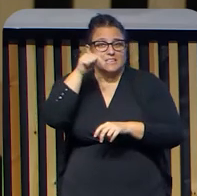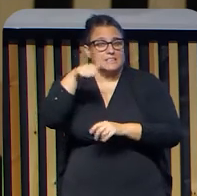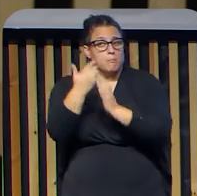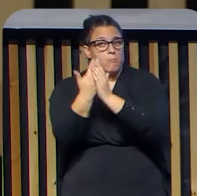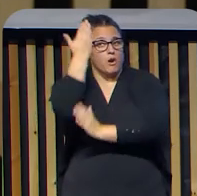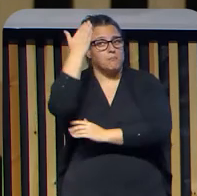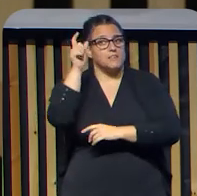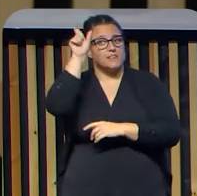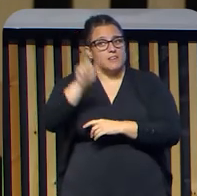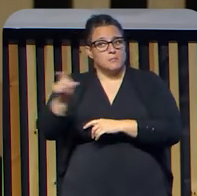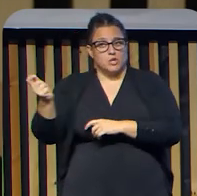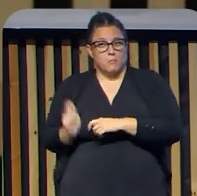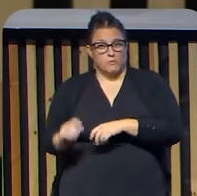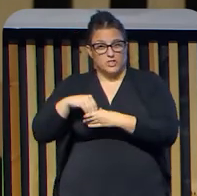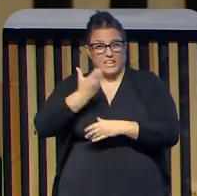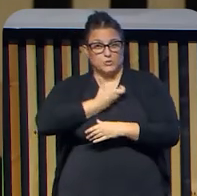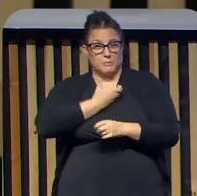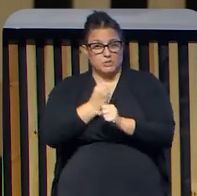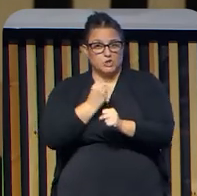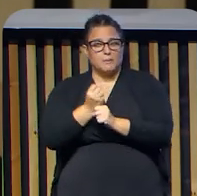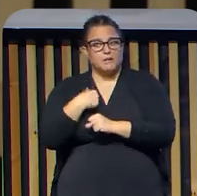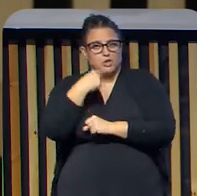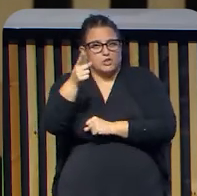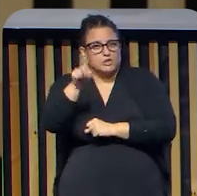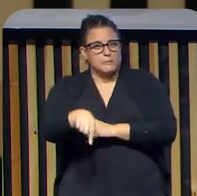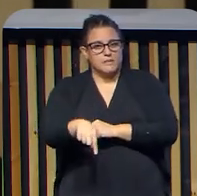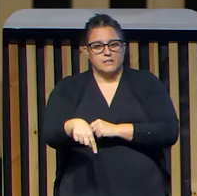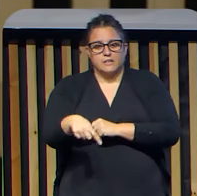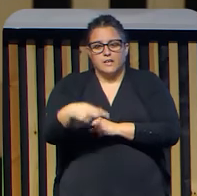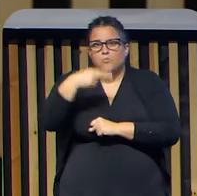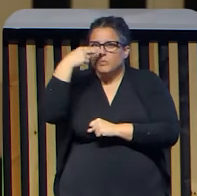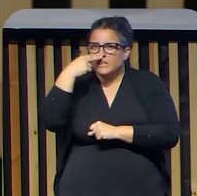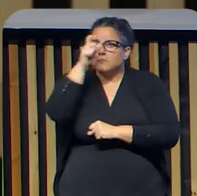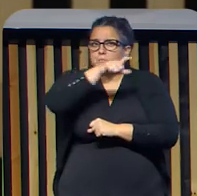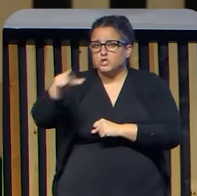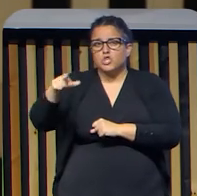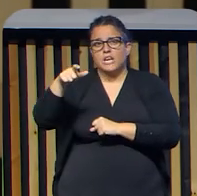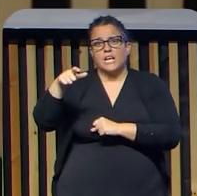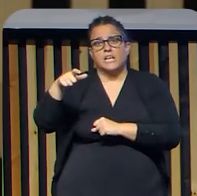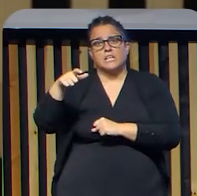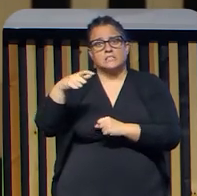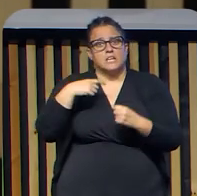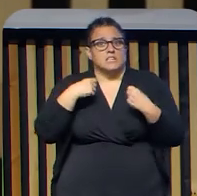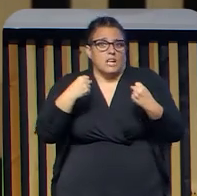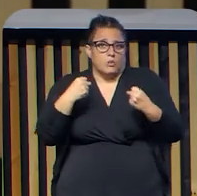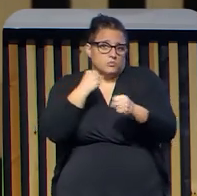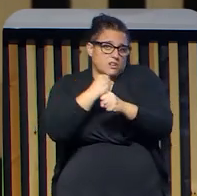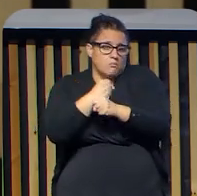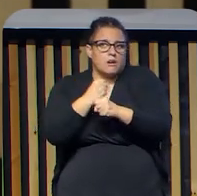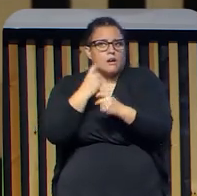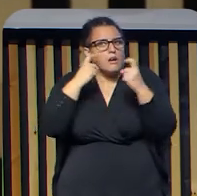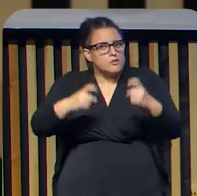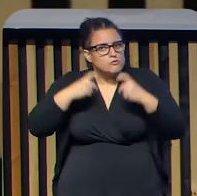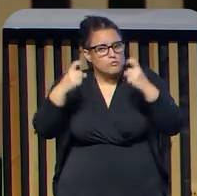un esfuerzo en las últimas décadas para decir pues cuánto sabe cuál es su nivel Cómo puedo acercarme